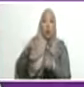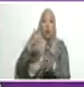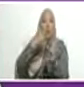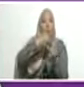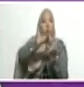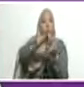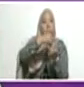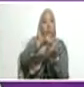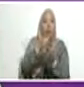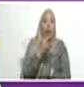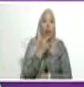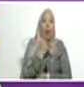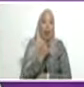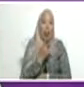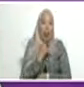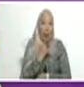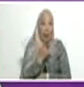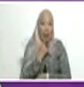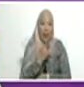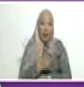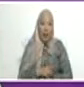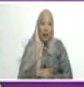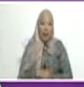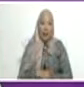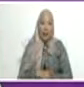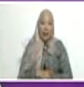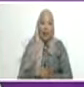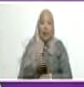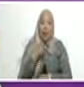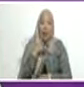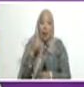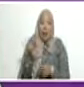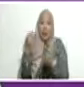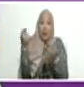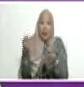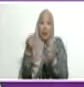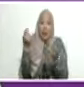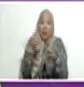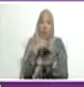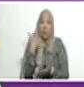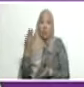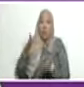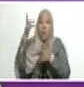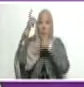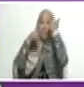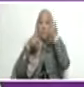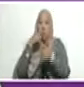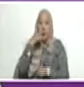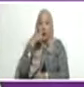WhatsApp. Publicaron, hoy lunes, mueren Maturín Maduro.